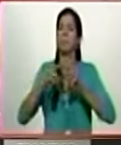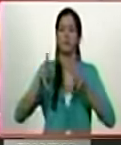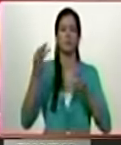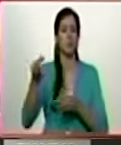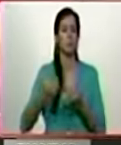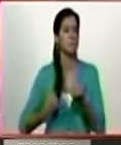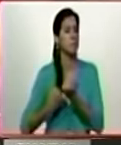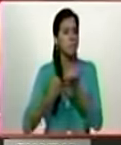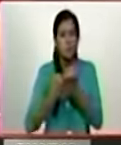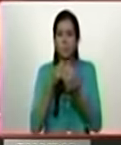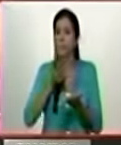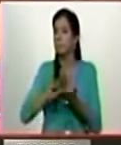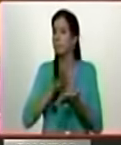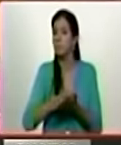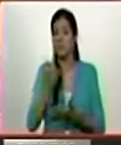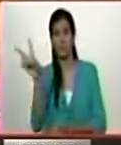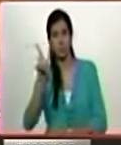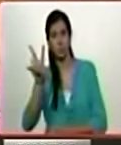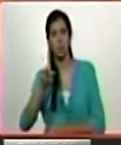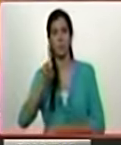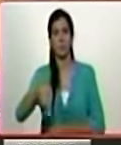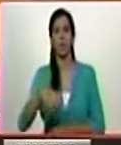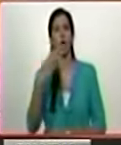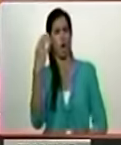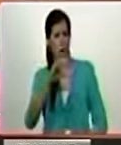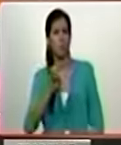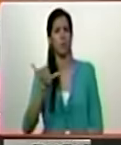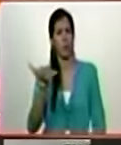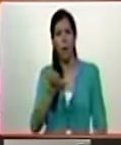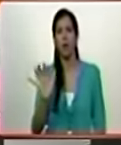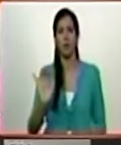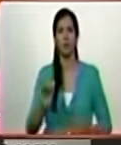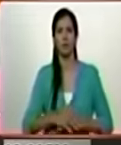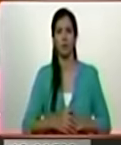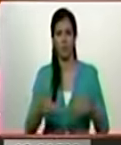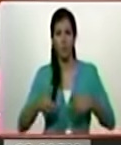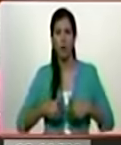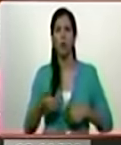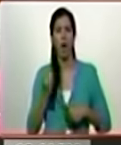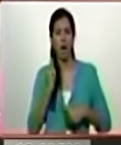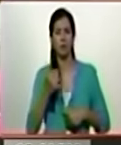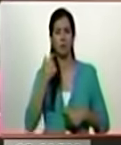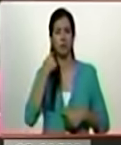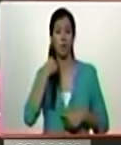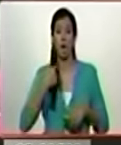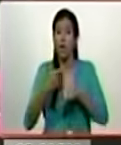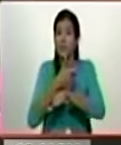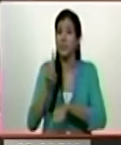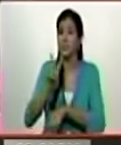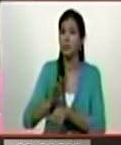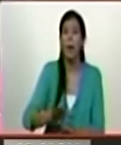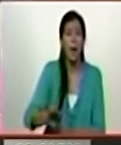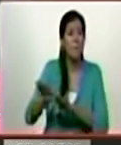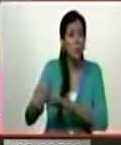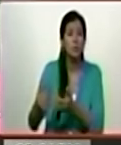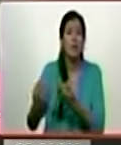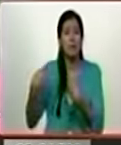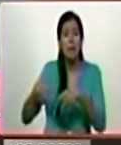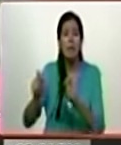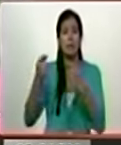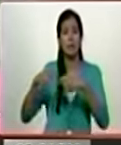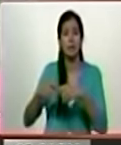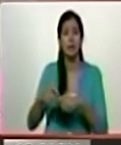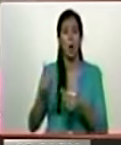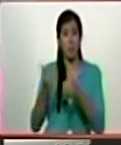la tranquilidad, no solo de Venezuela, sino también de Colombia, porque bastantes esfuerzos se han hecho desde este gobierno, desde el comandante Chávez, al